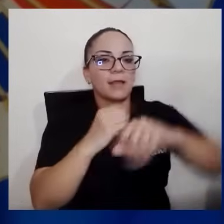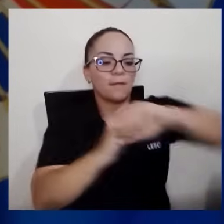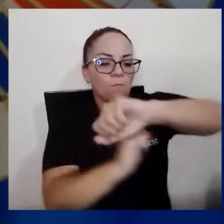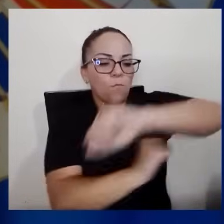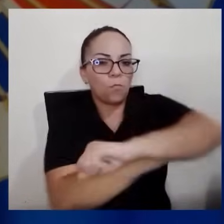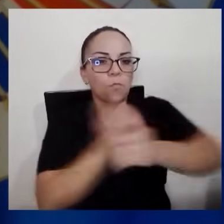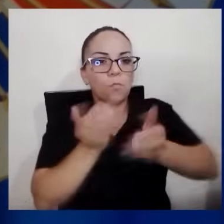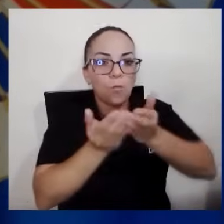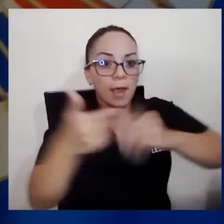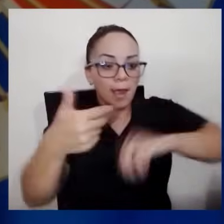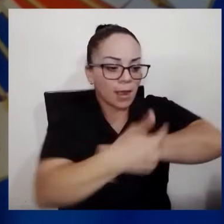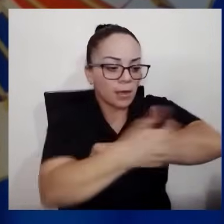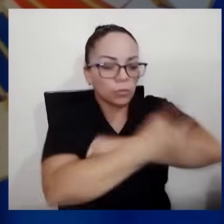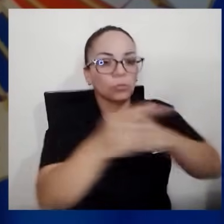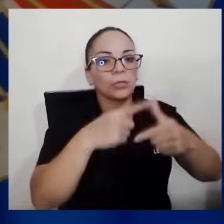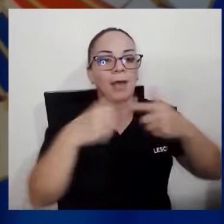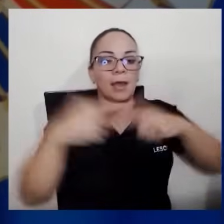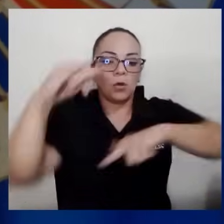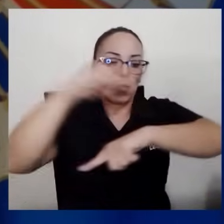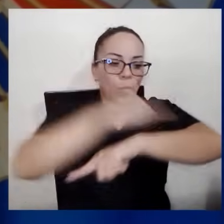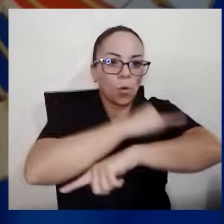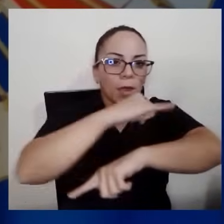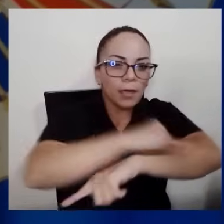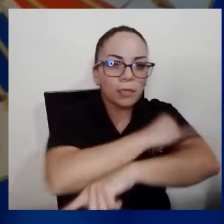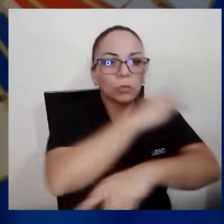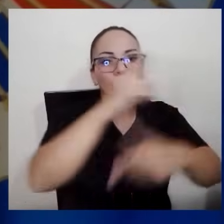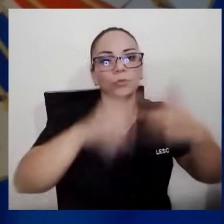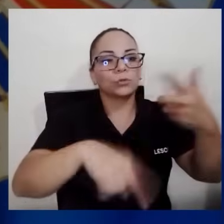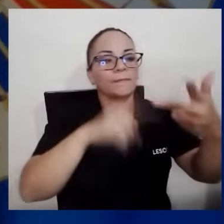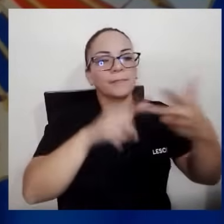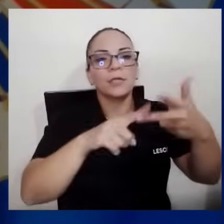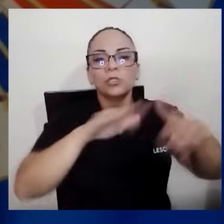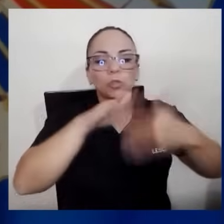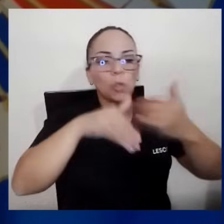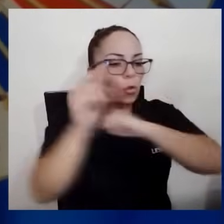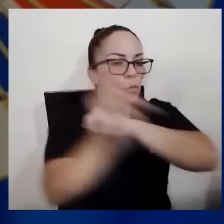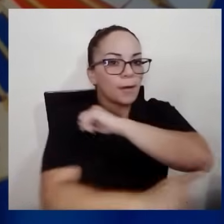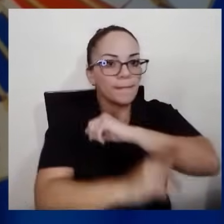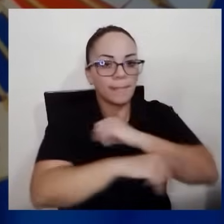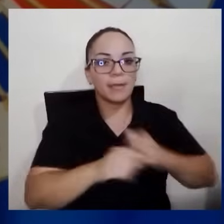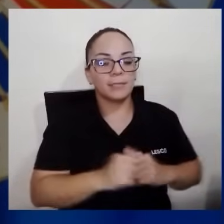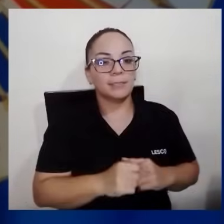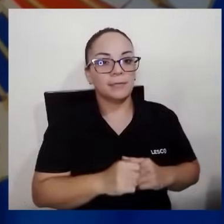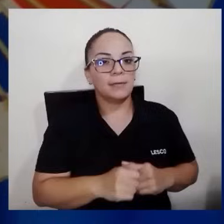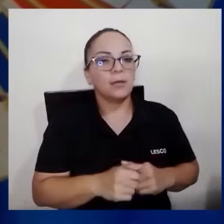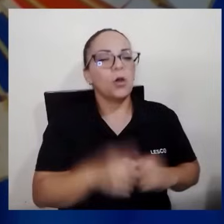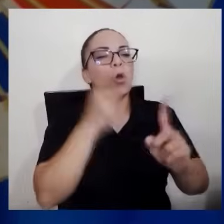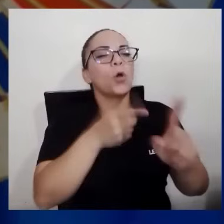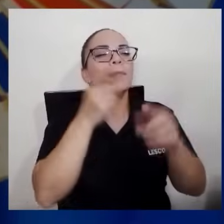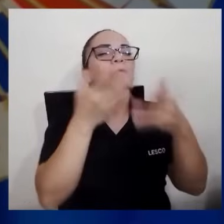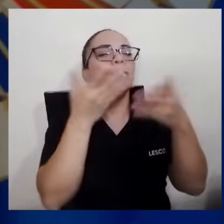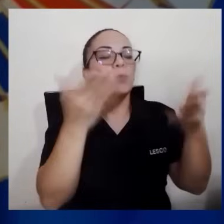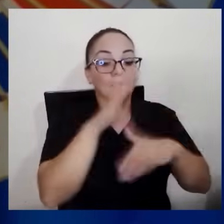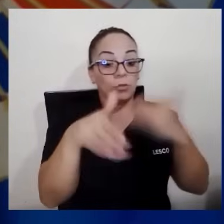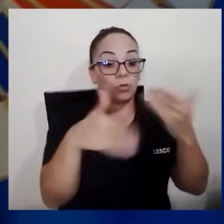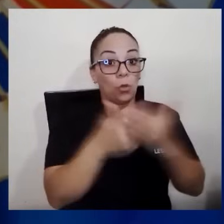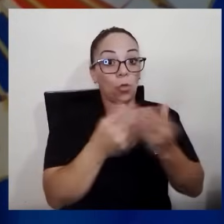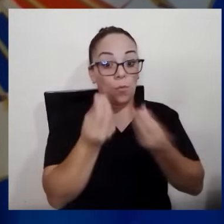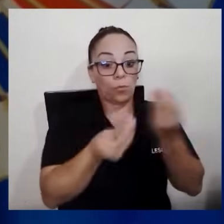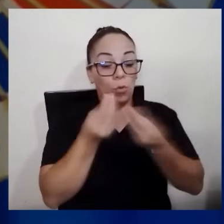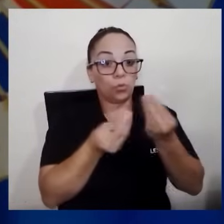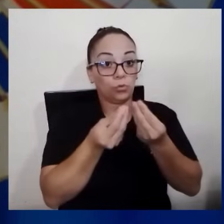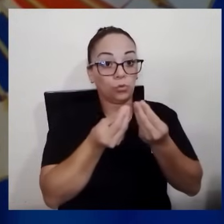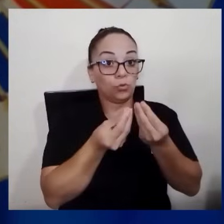aeropuertos nuestro territorio para que toda la carga de exportación e